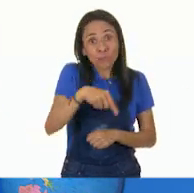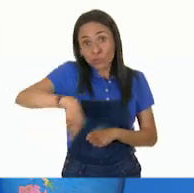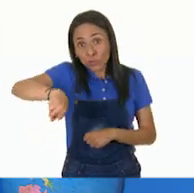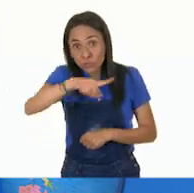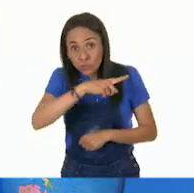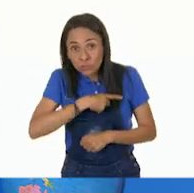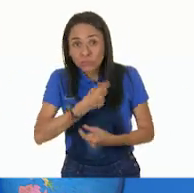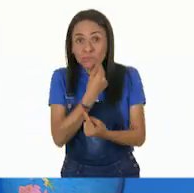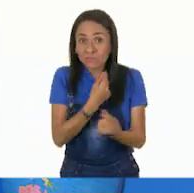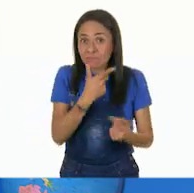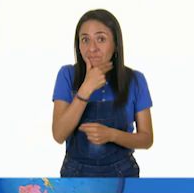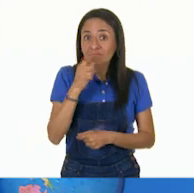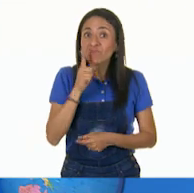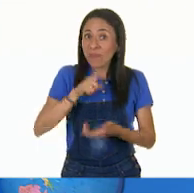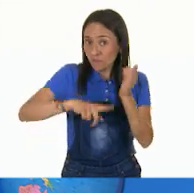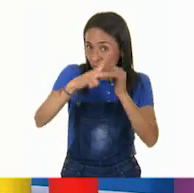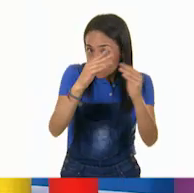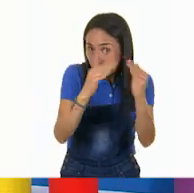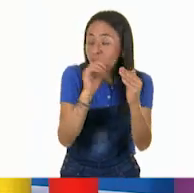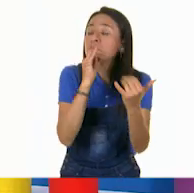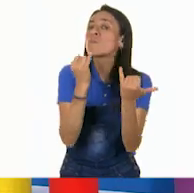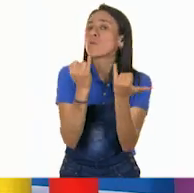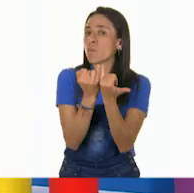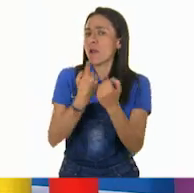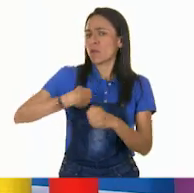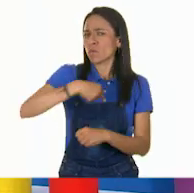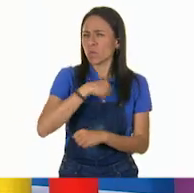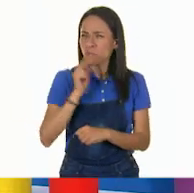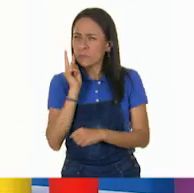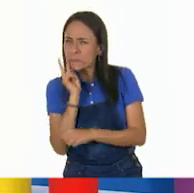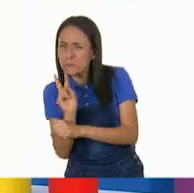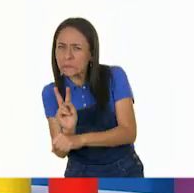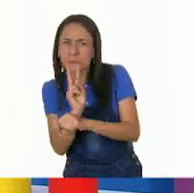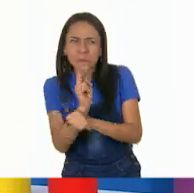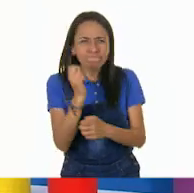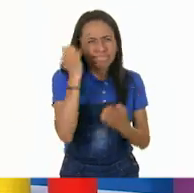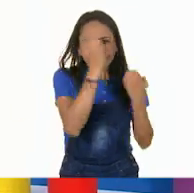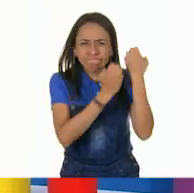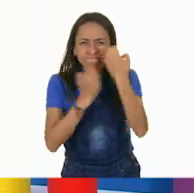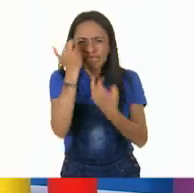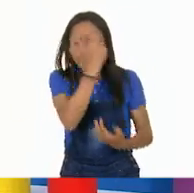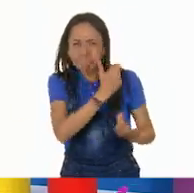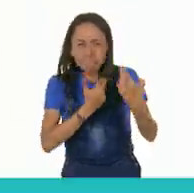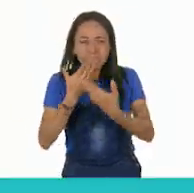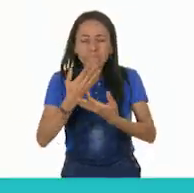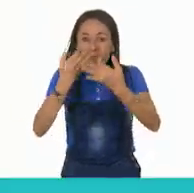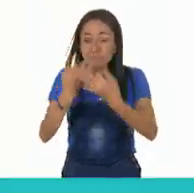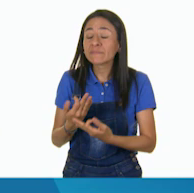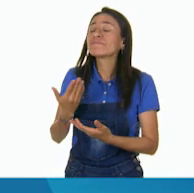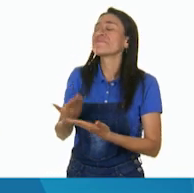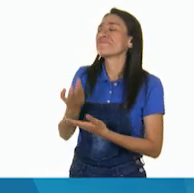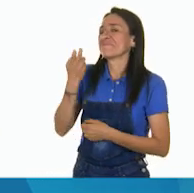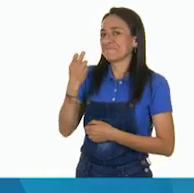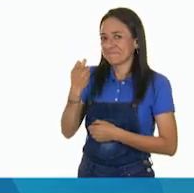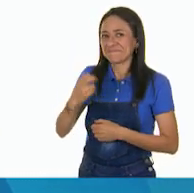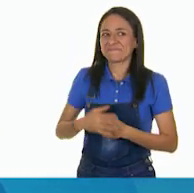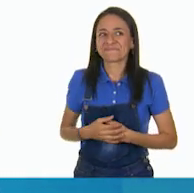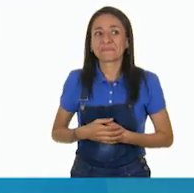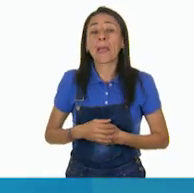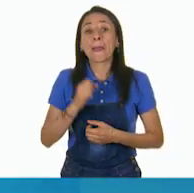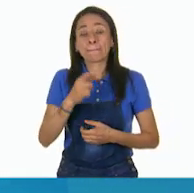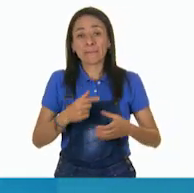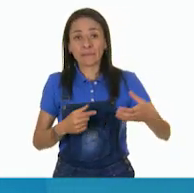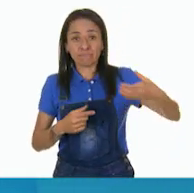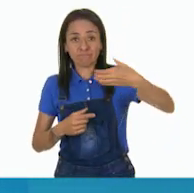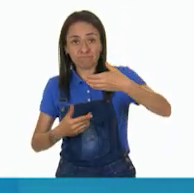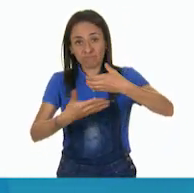con mucha atención todo lo que viene dijo exacto y ahora vamos a revisar la parte frontal del envase que es lo que